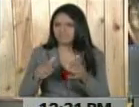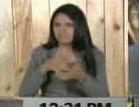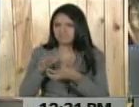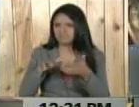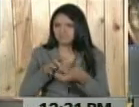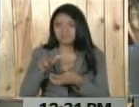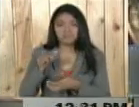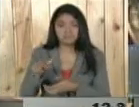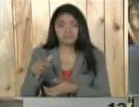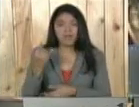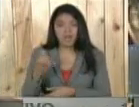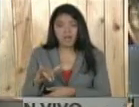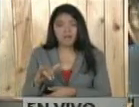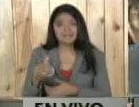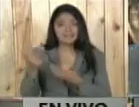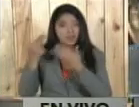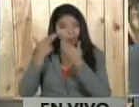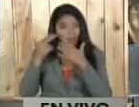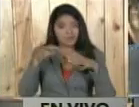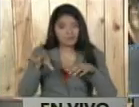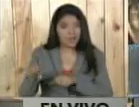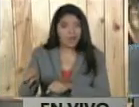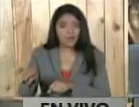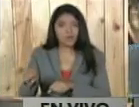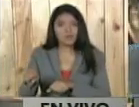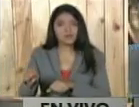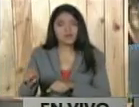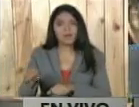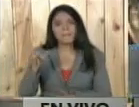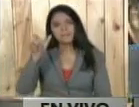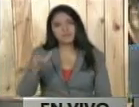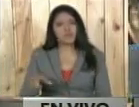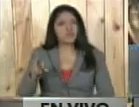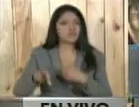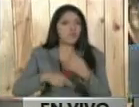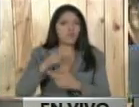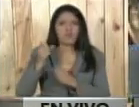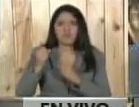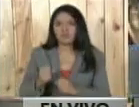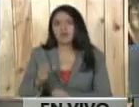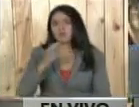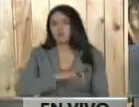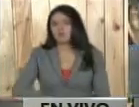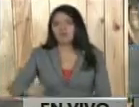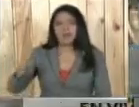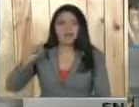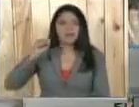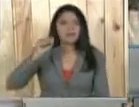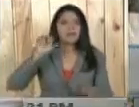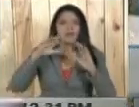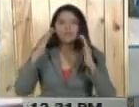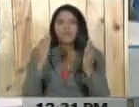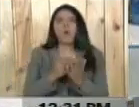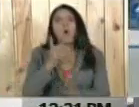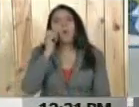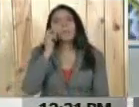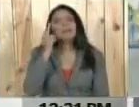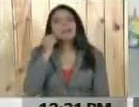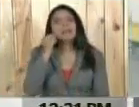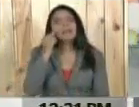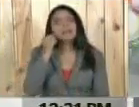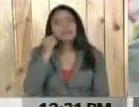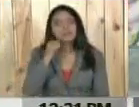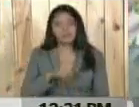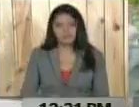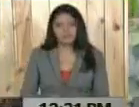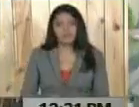que tuvo secuestrado a ese gran revolucionario socialista, humanista del mundo, Nelson Mandela.